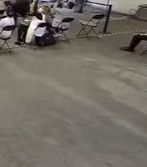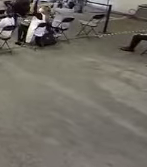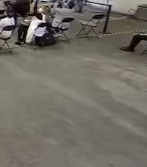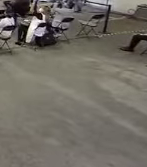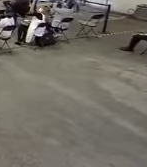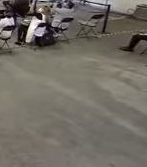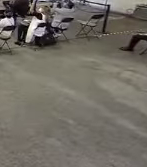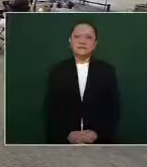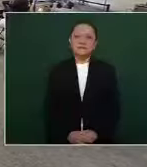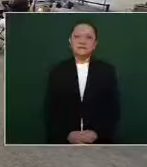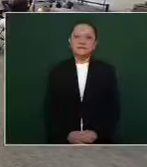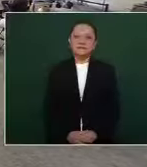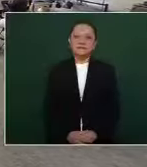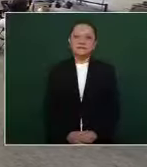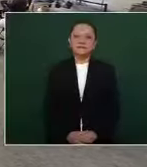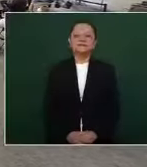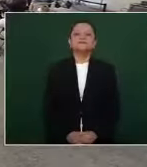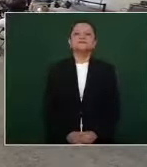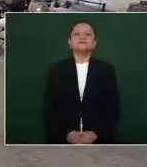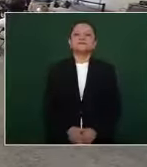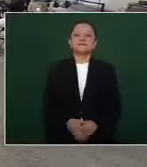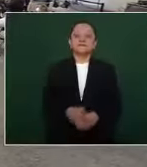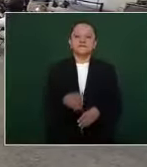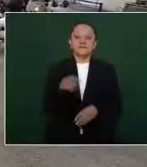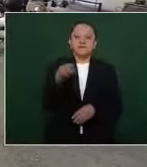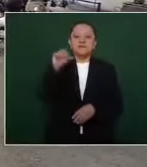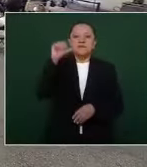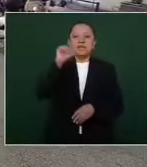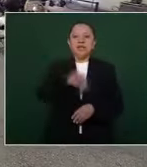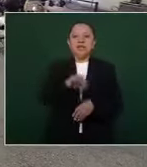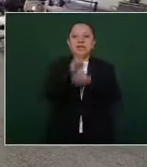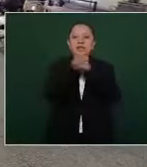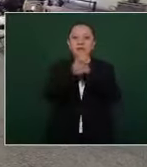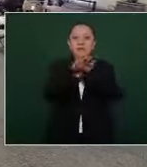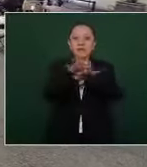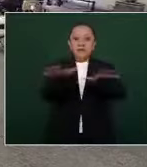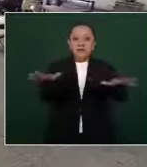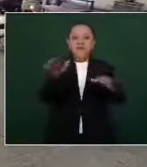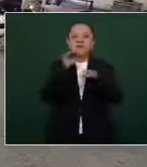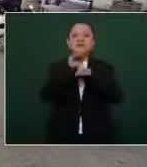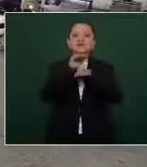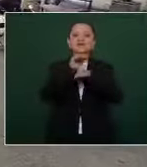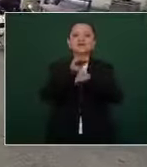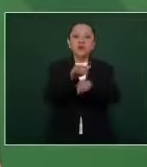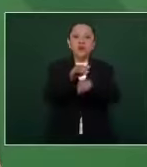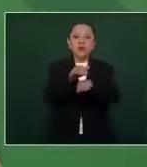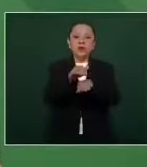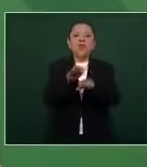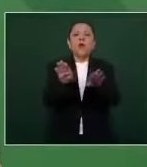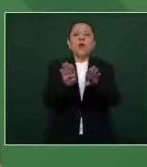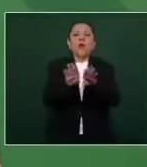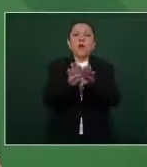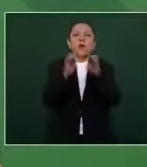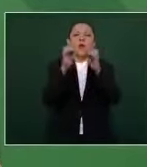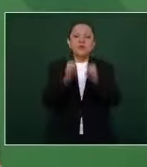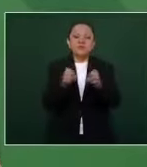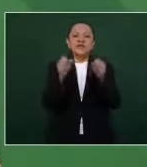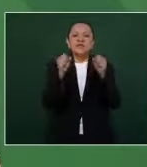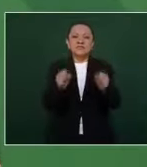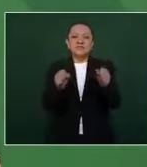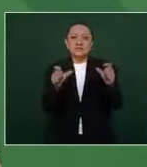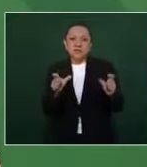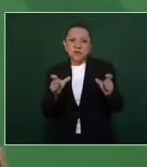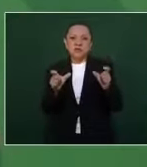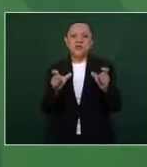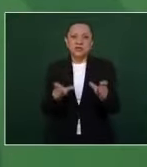informar sobre la situación de seguridad en el Estado y